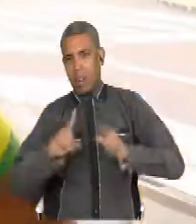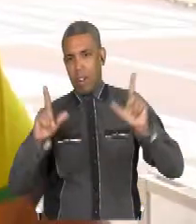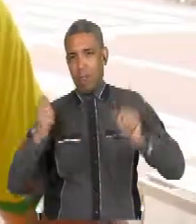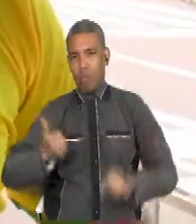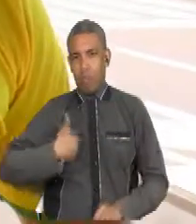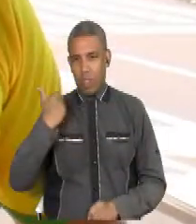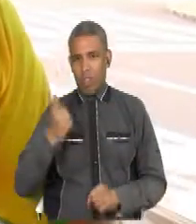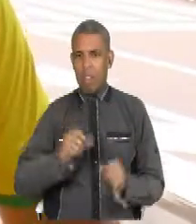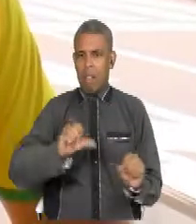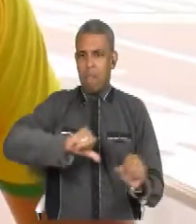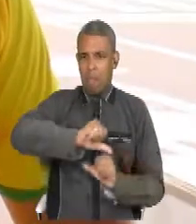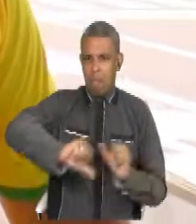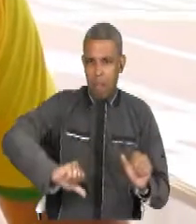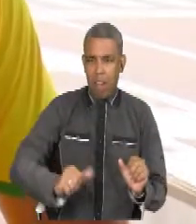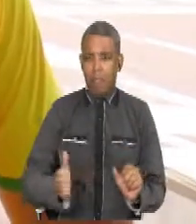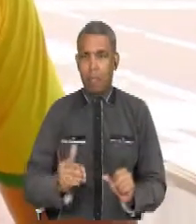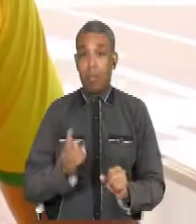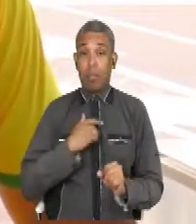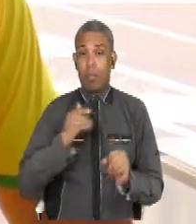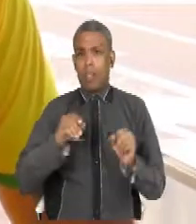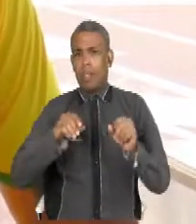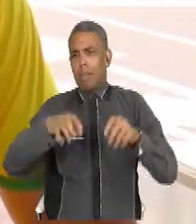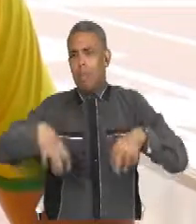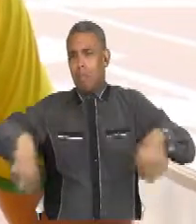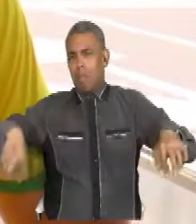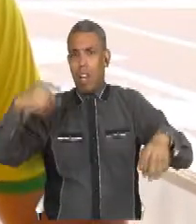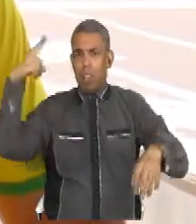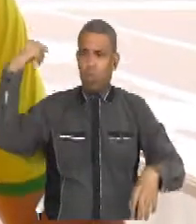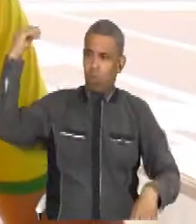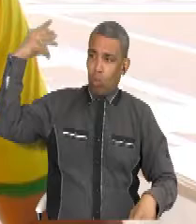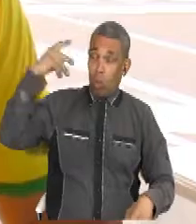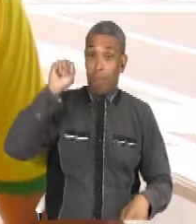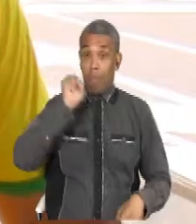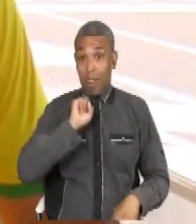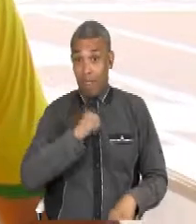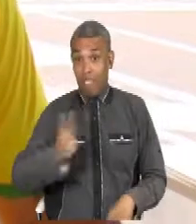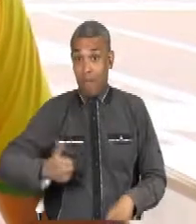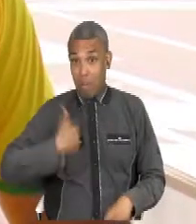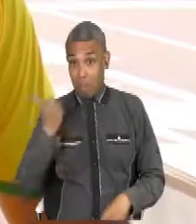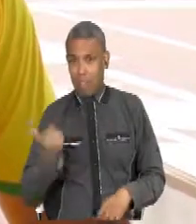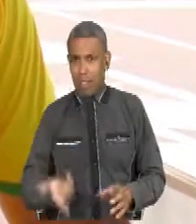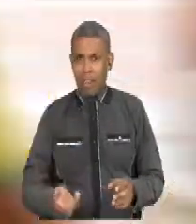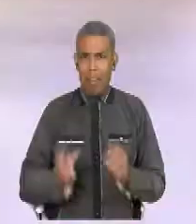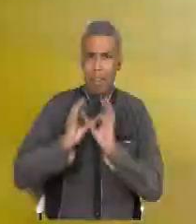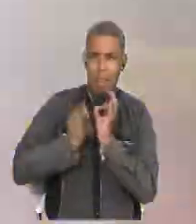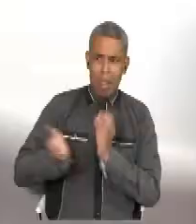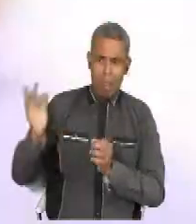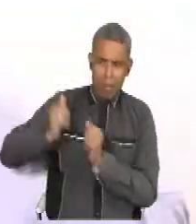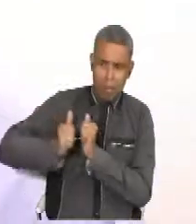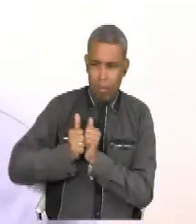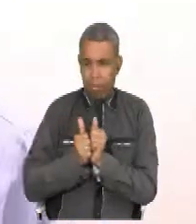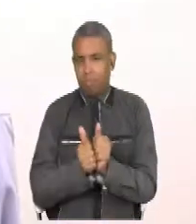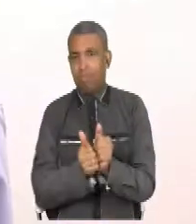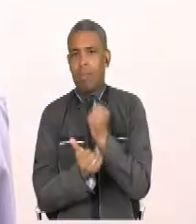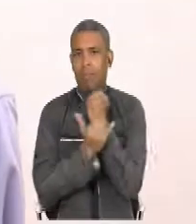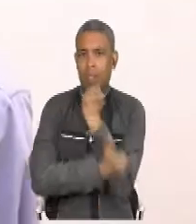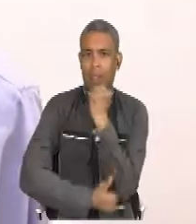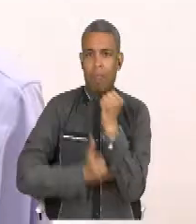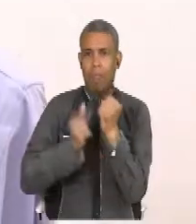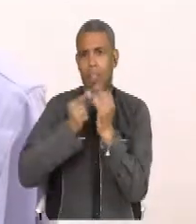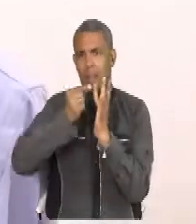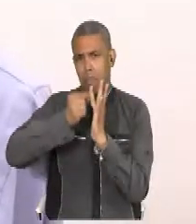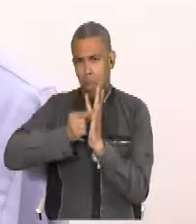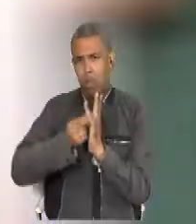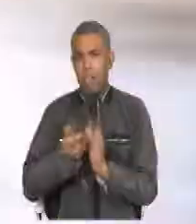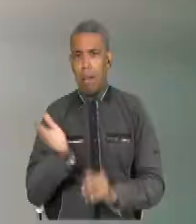Voy a disfrutar de la bella ciudad, el sol caliente aquí de Barranca Bermeja, pasear con la familia. Con mi esposa salimos